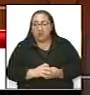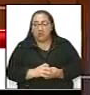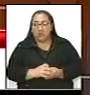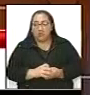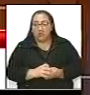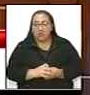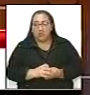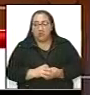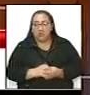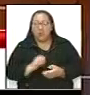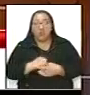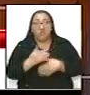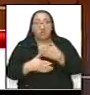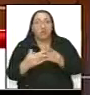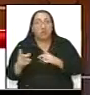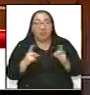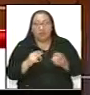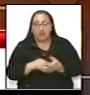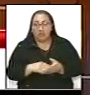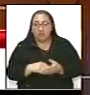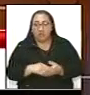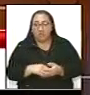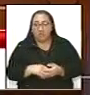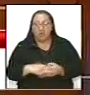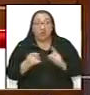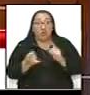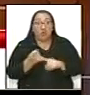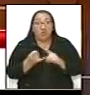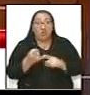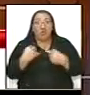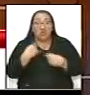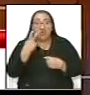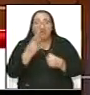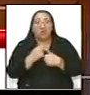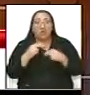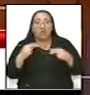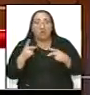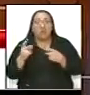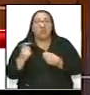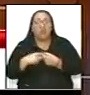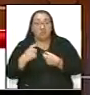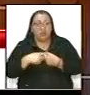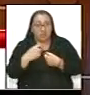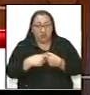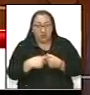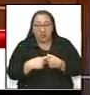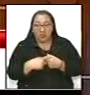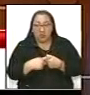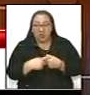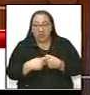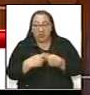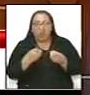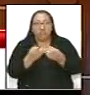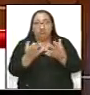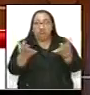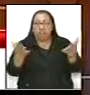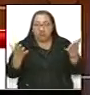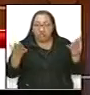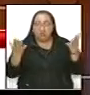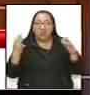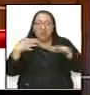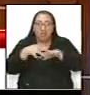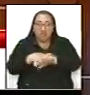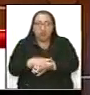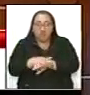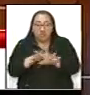críticos en el proceso del debate. Uno tenía que ver con el nivel de participación, la pluralidad, la